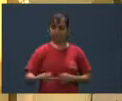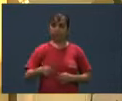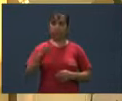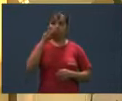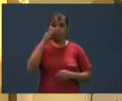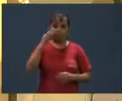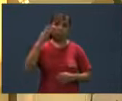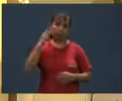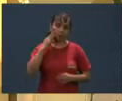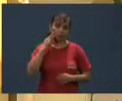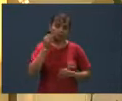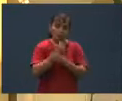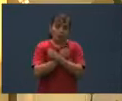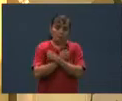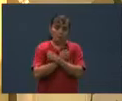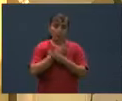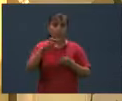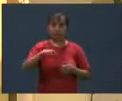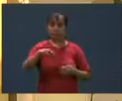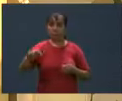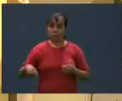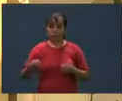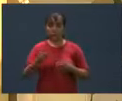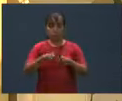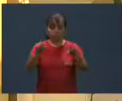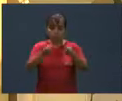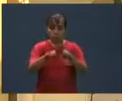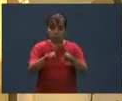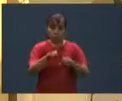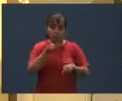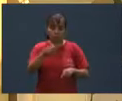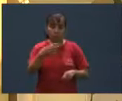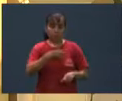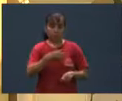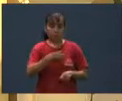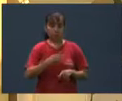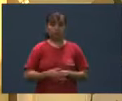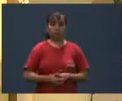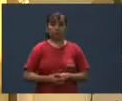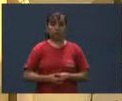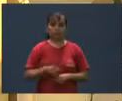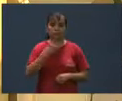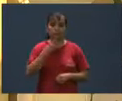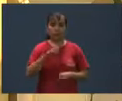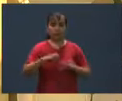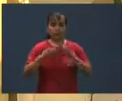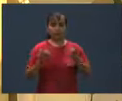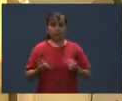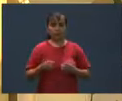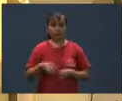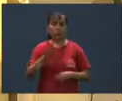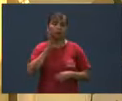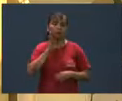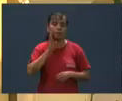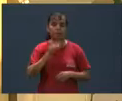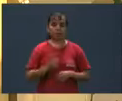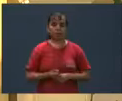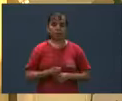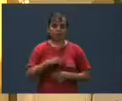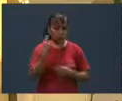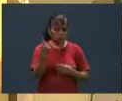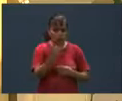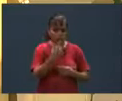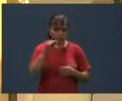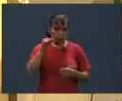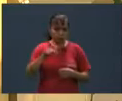madre, ama a tu prójimo como a ti mismo. Le dijo entonces el joven, todo